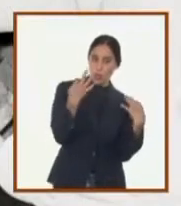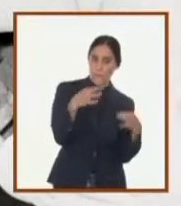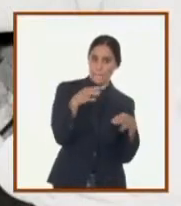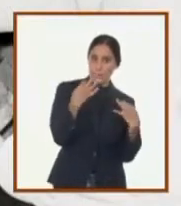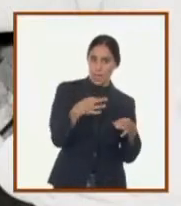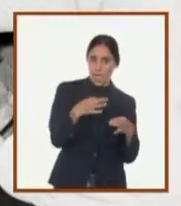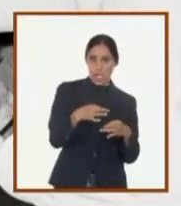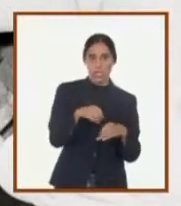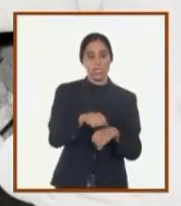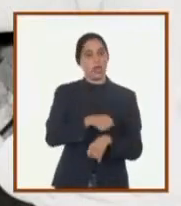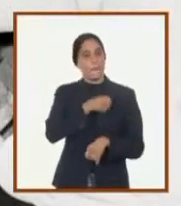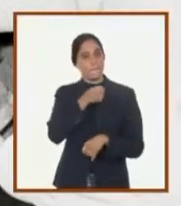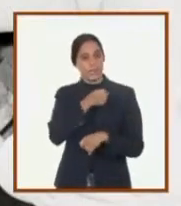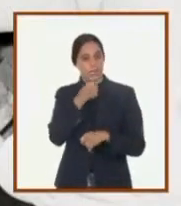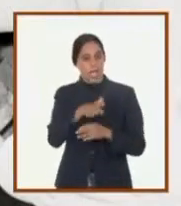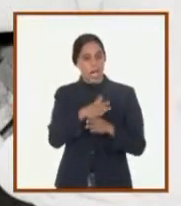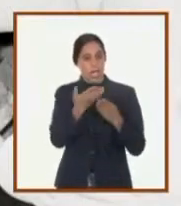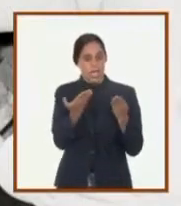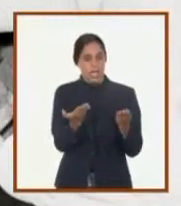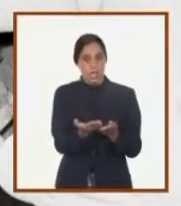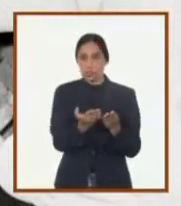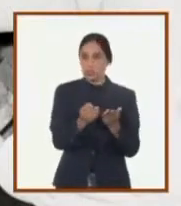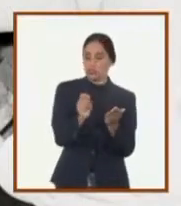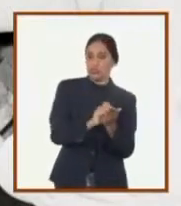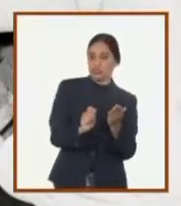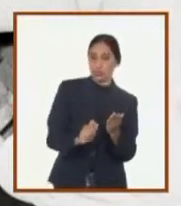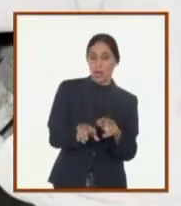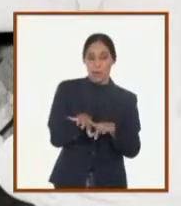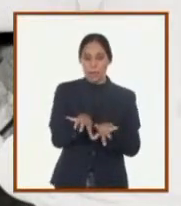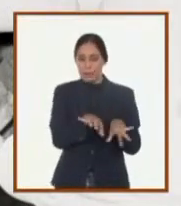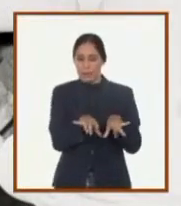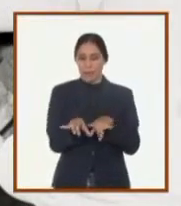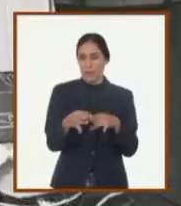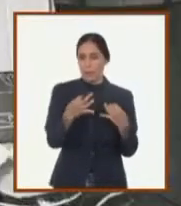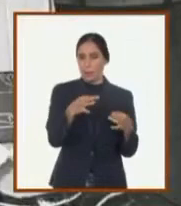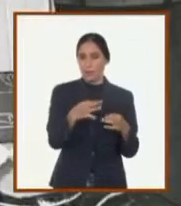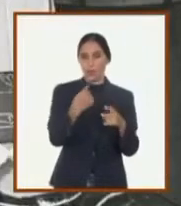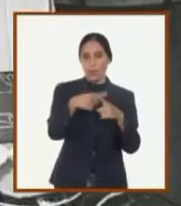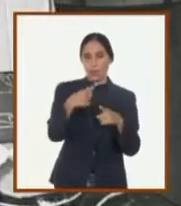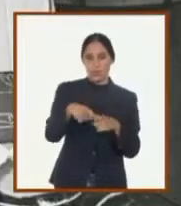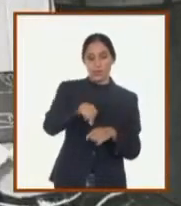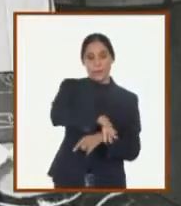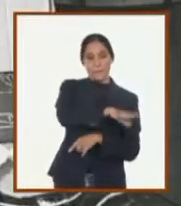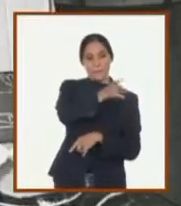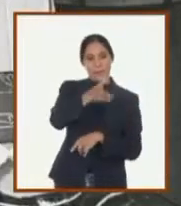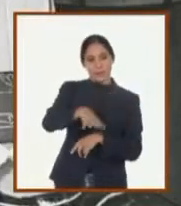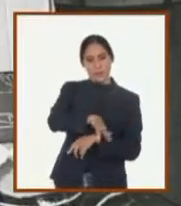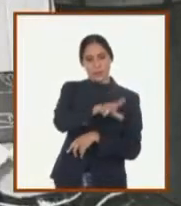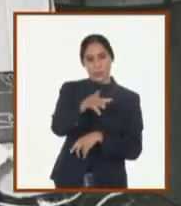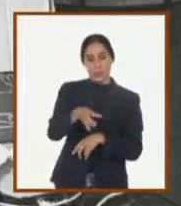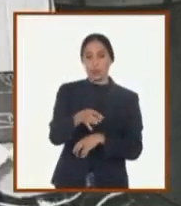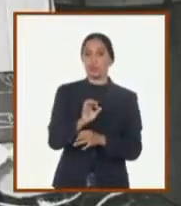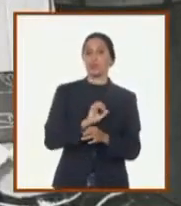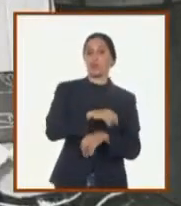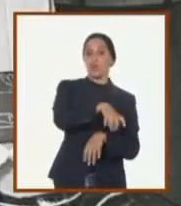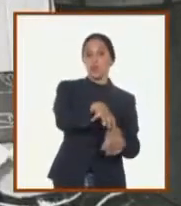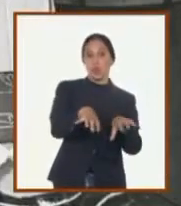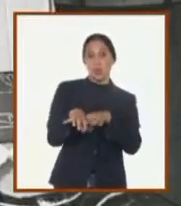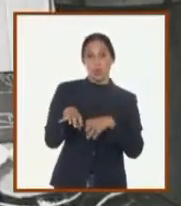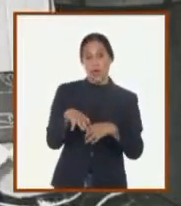prensa clandestina tanto la que se hacía en Cuba en el llano y en las columnas Guerrilleras como la que se asía en el